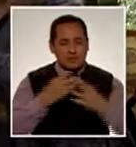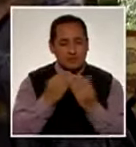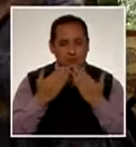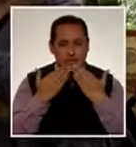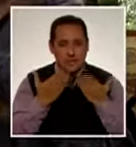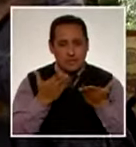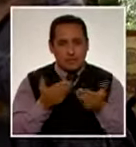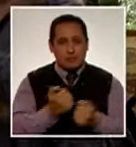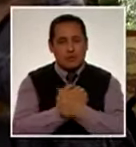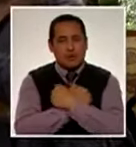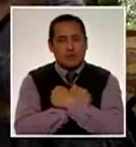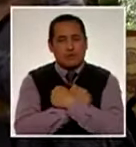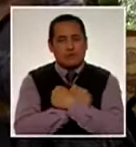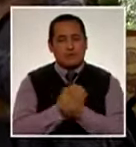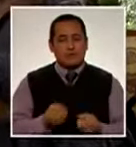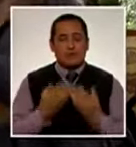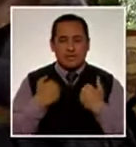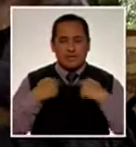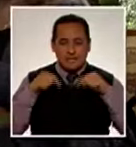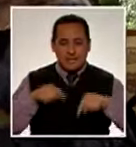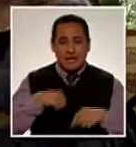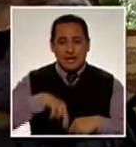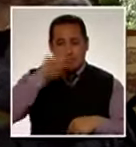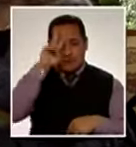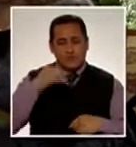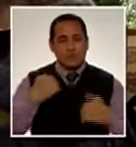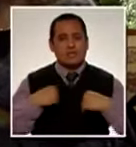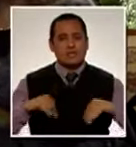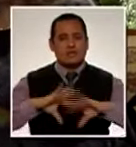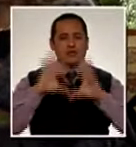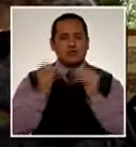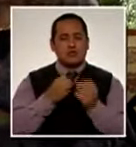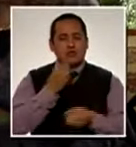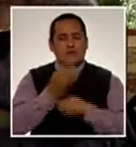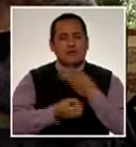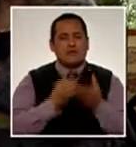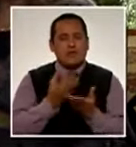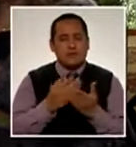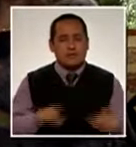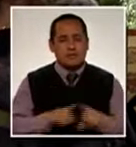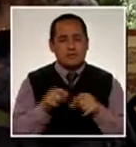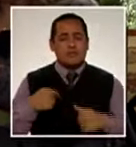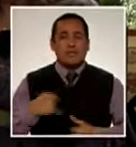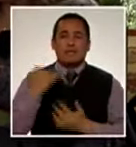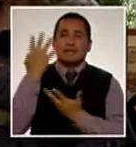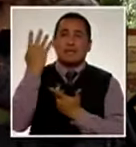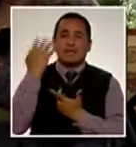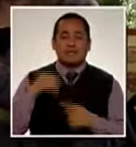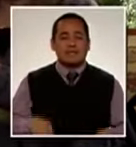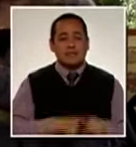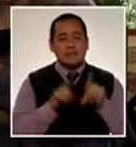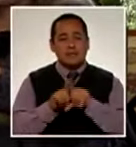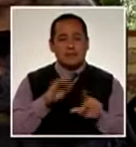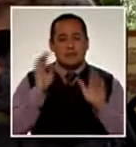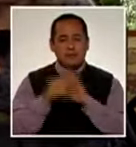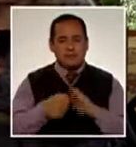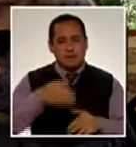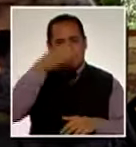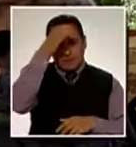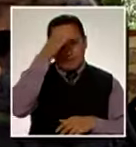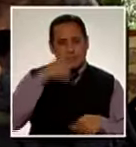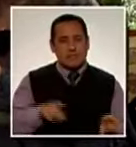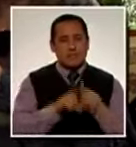Dios te bendiga. Gracias por tu amor. Es un gusto tenerte en nuestro país y que traigas todo este mensaje de esperanza,